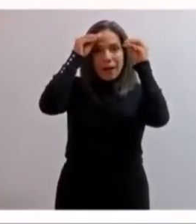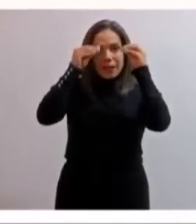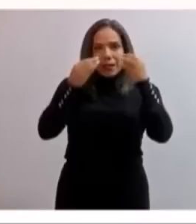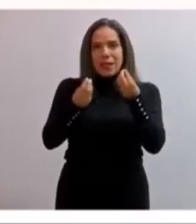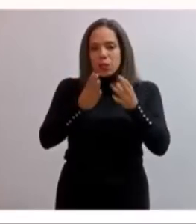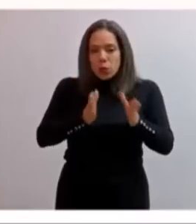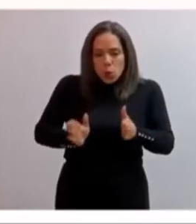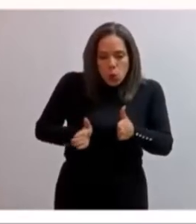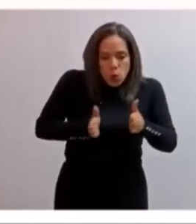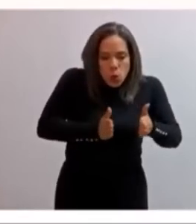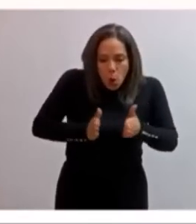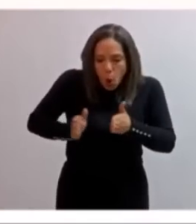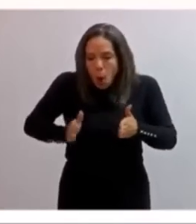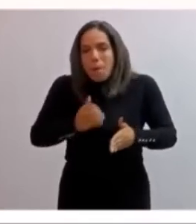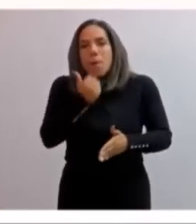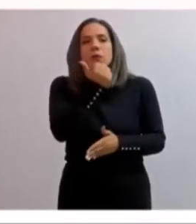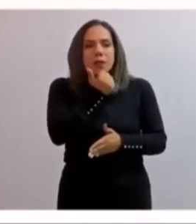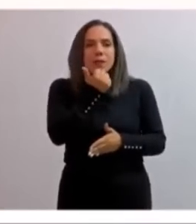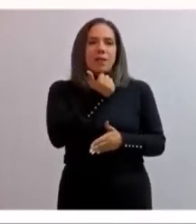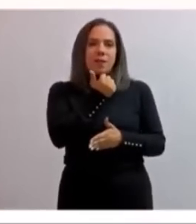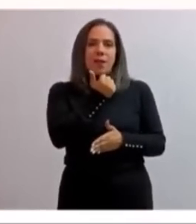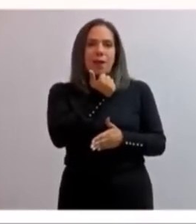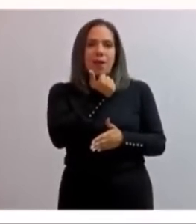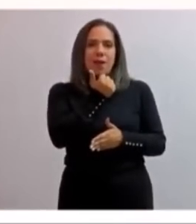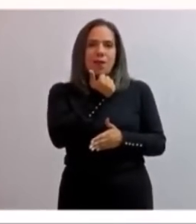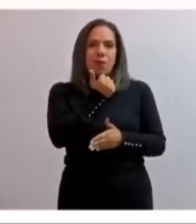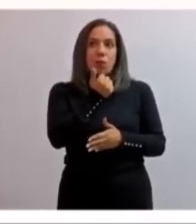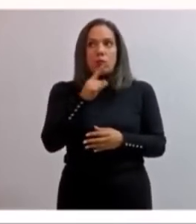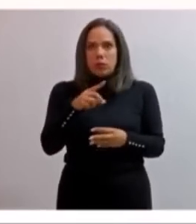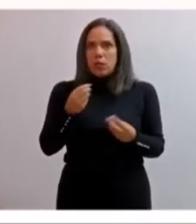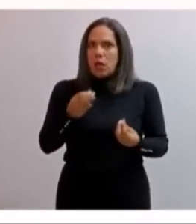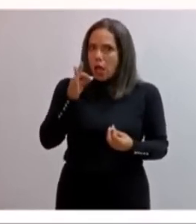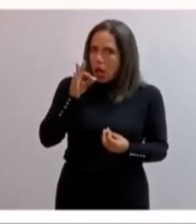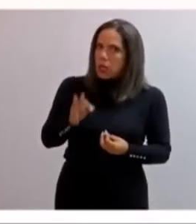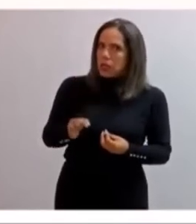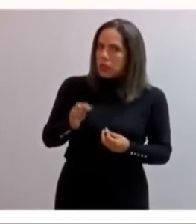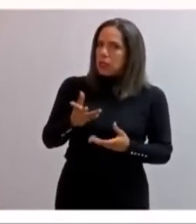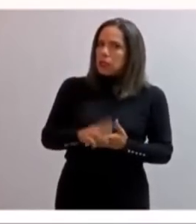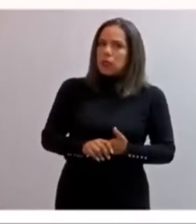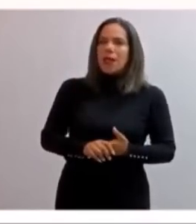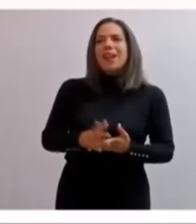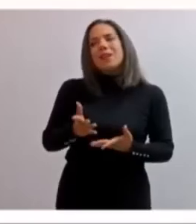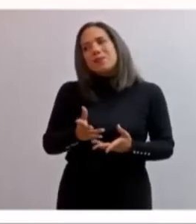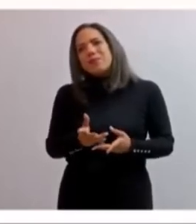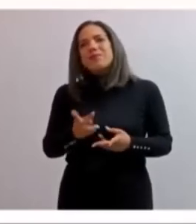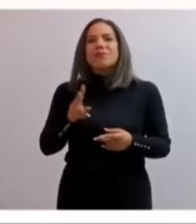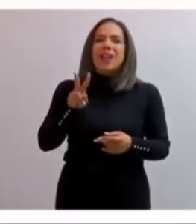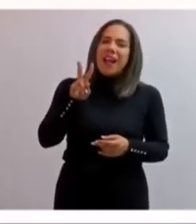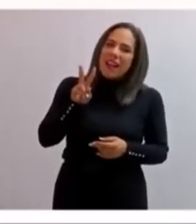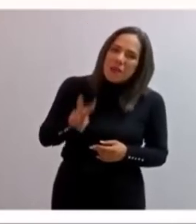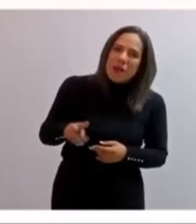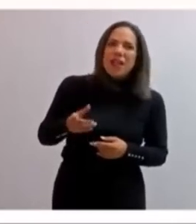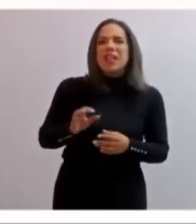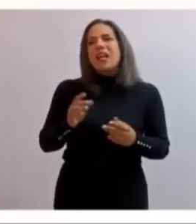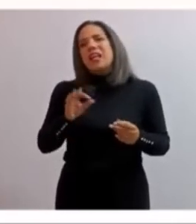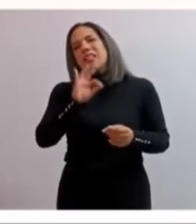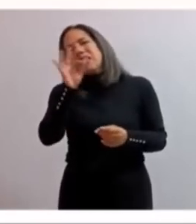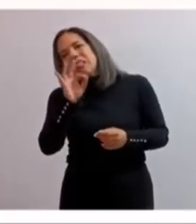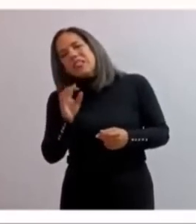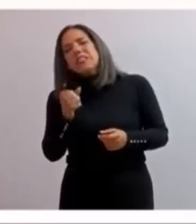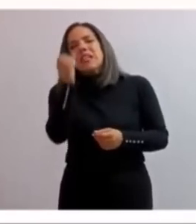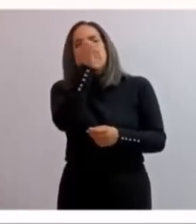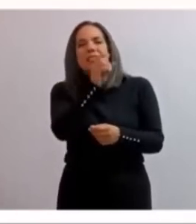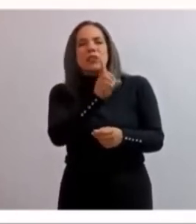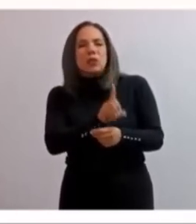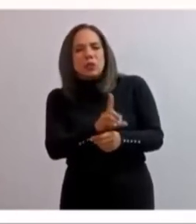un proceso en los estudiantes. Esto ha costado mucho que la sociedad lo entienda, que cada estudiante,